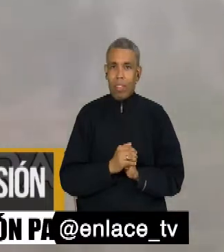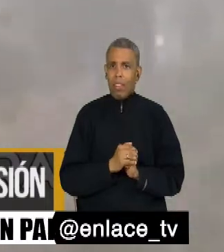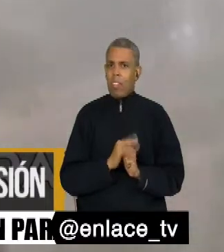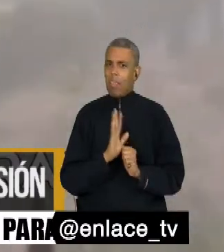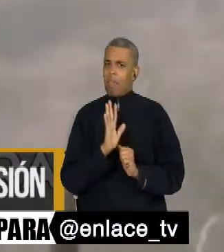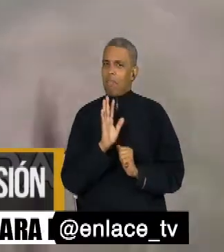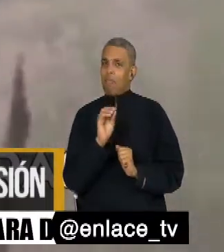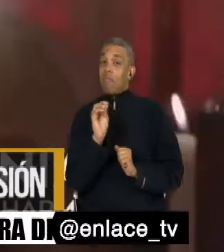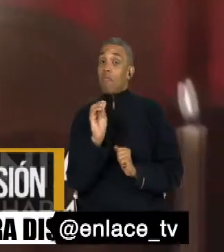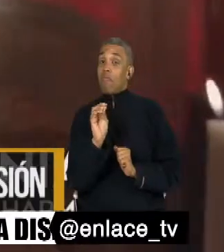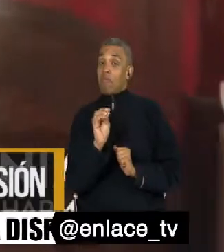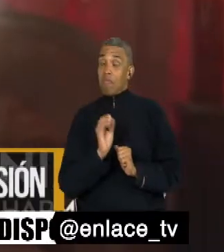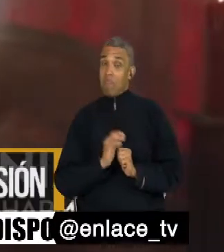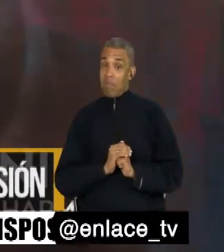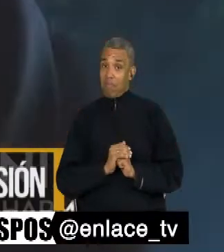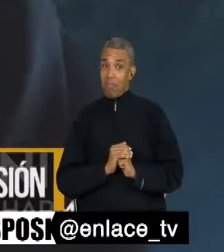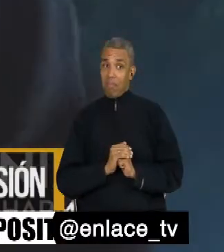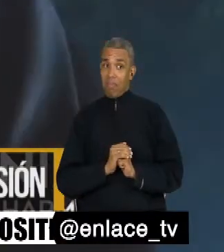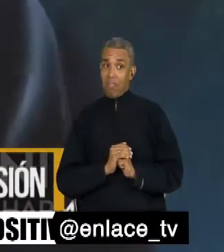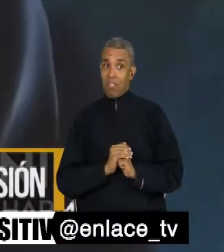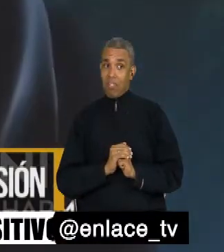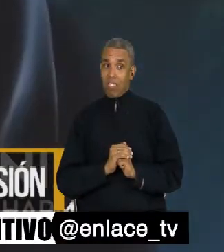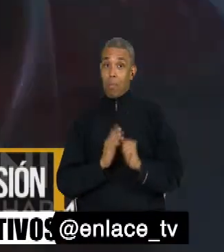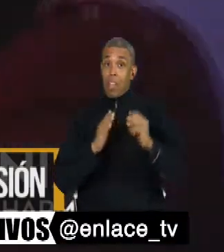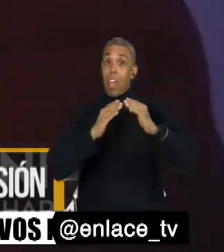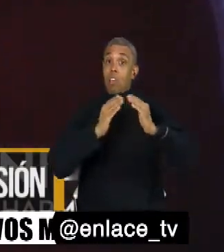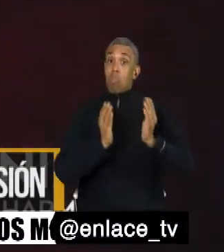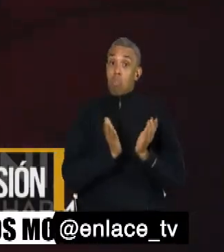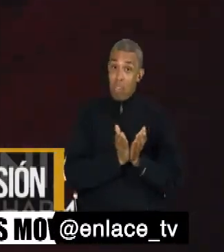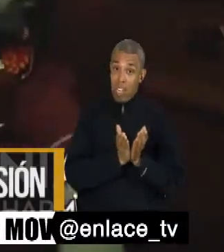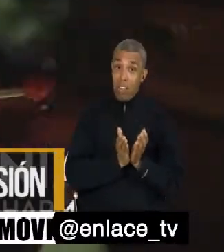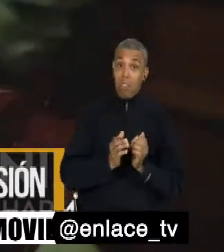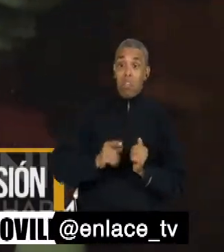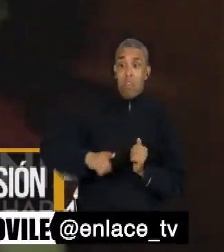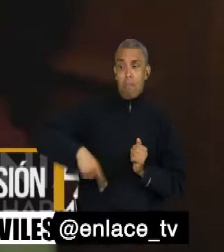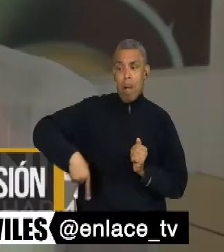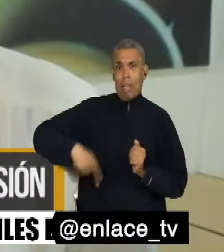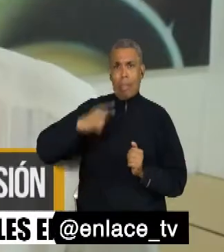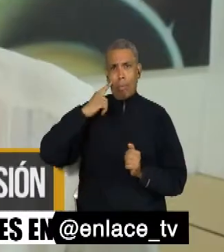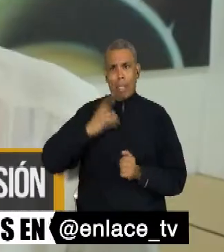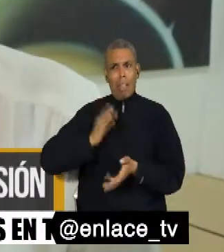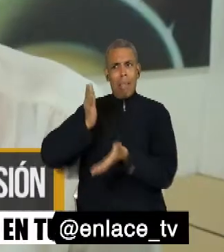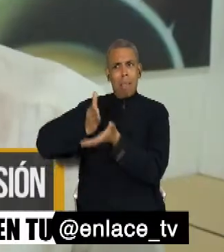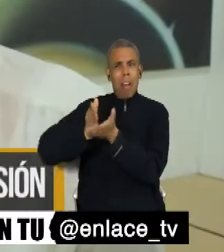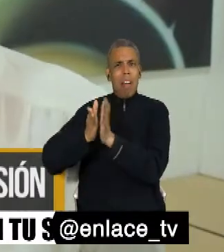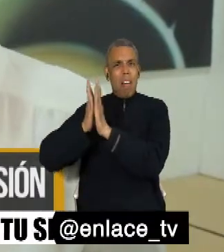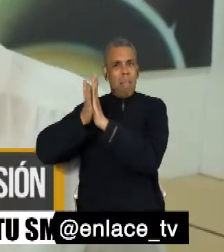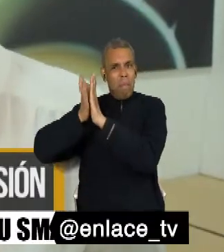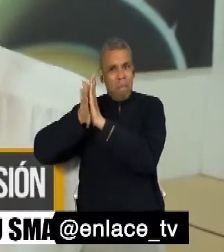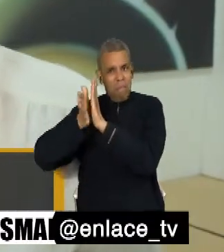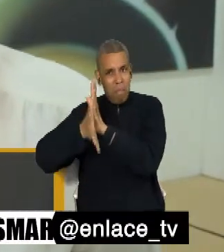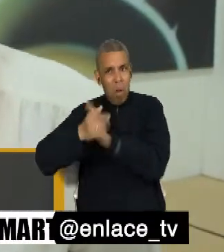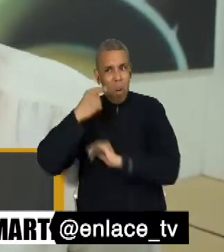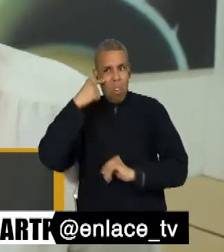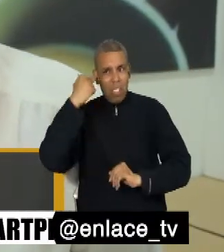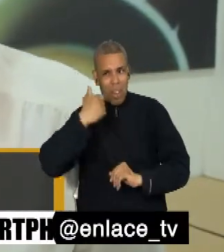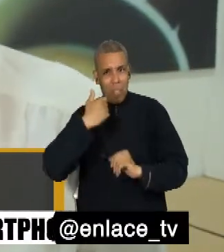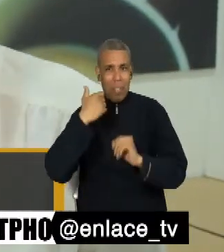que vamos a llegar también a los colegios a divertirlos, a informarles sobre los